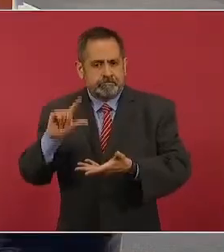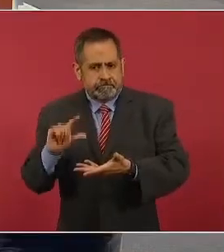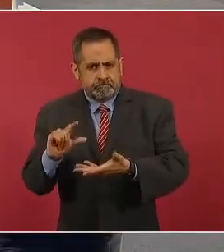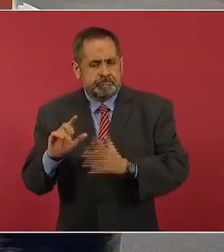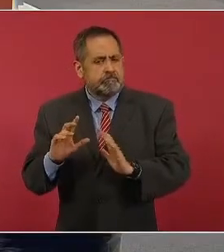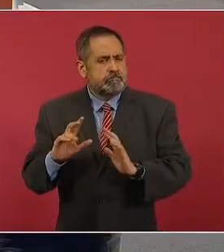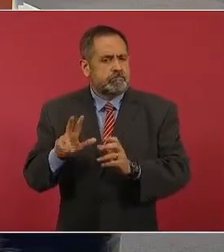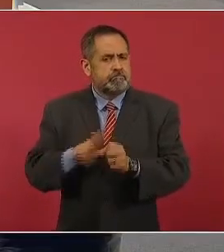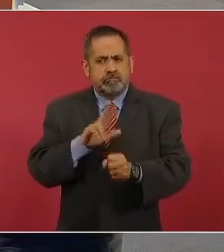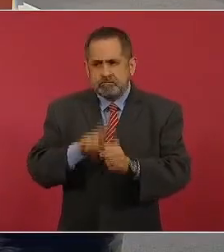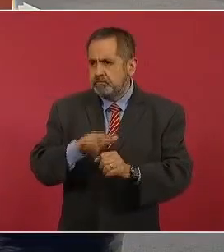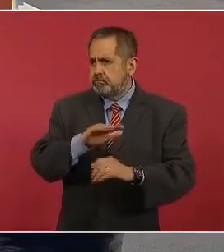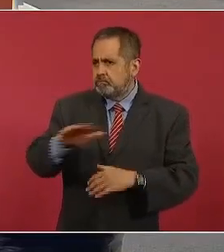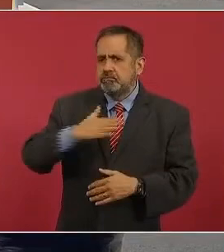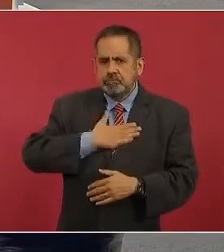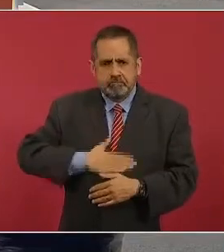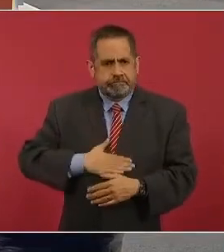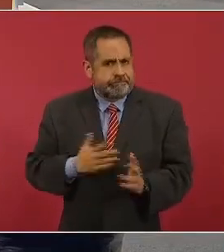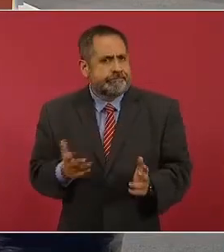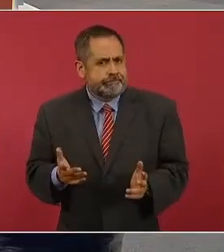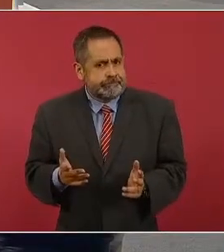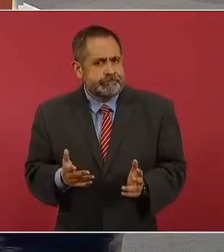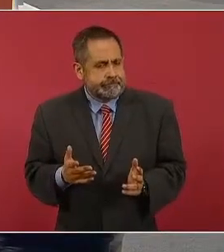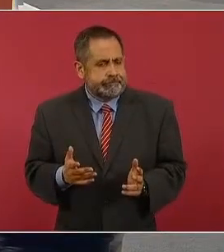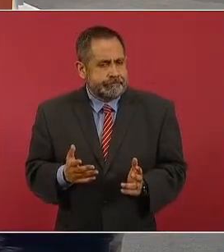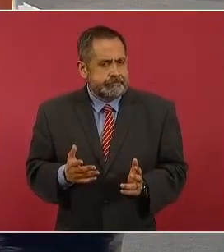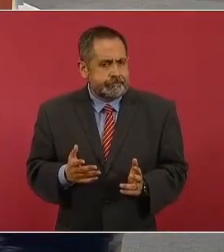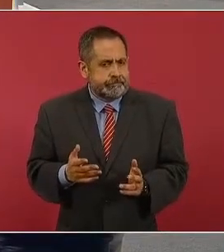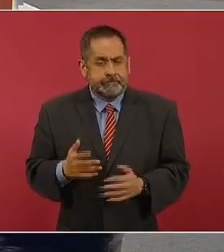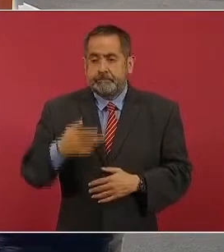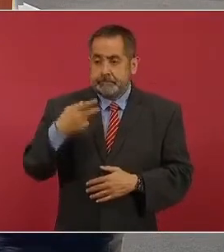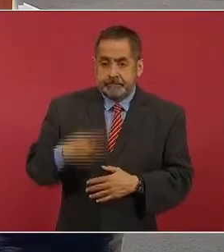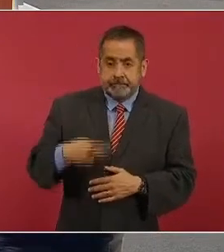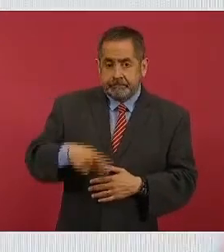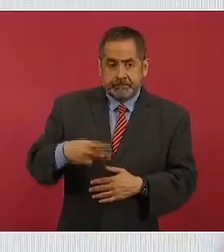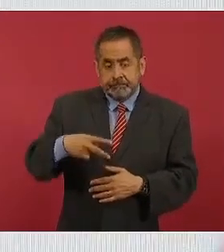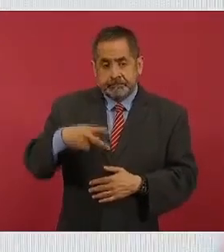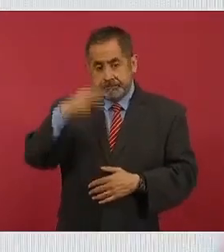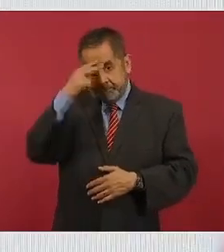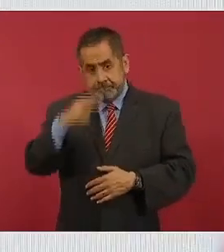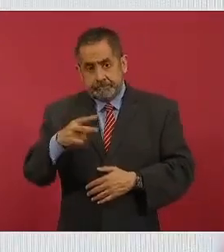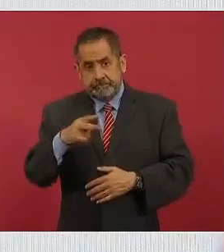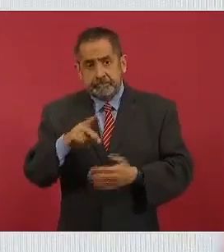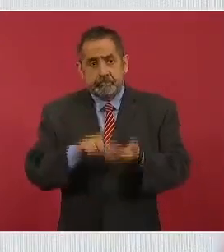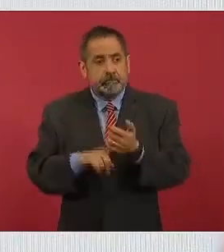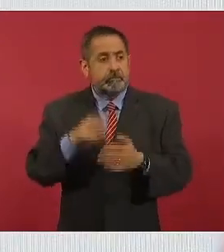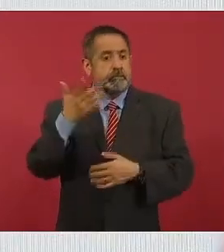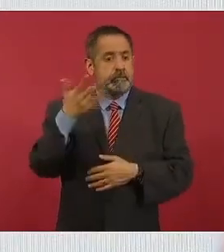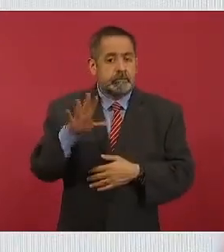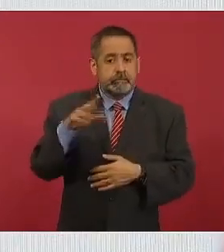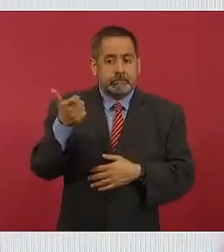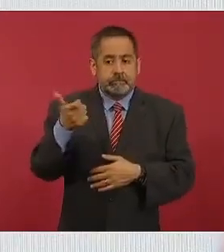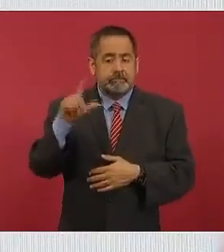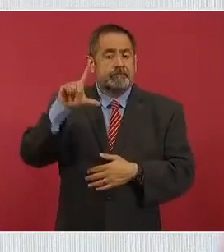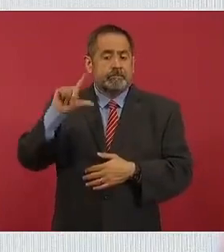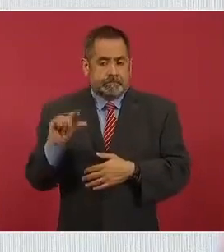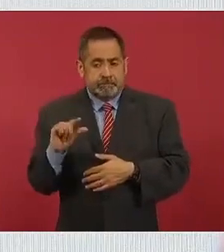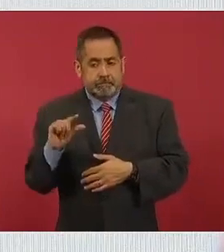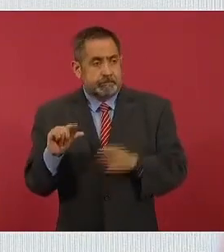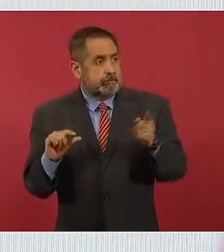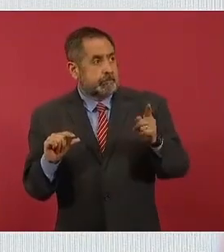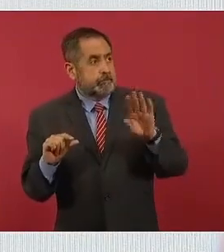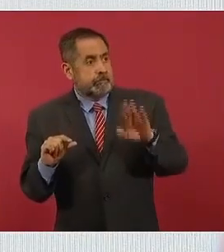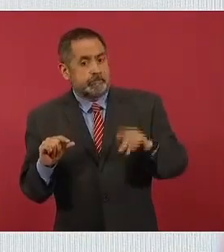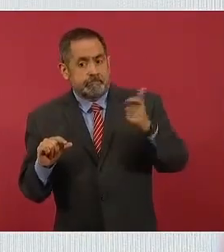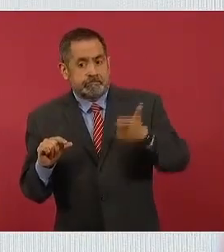esté a un precio justo. Y la gasolina en nuestro país está 10 pesos más barata que en